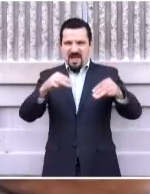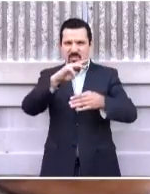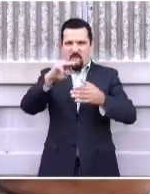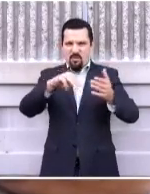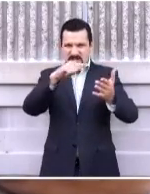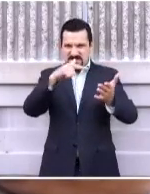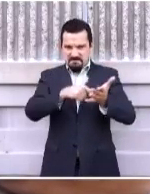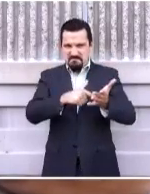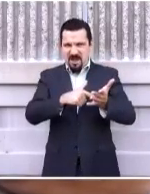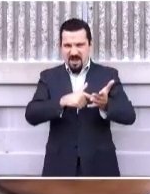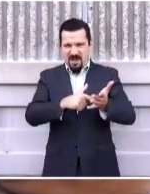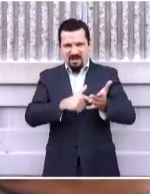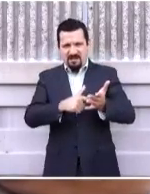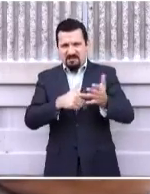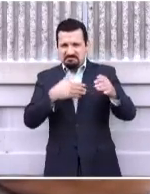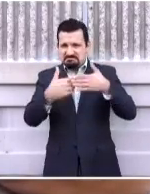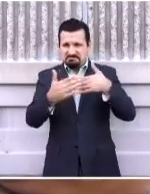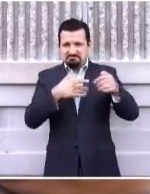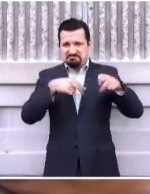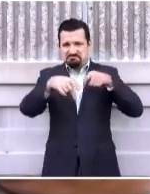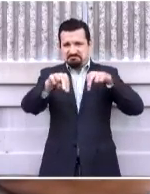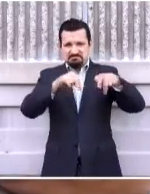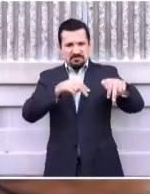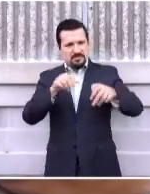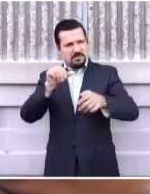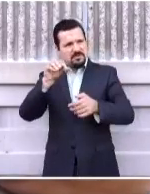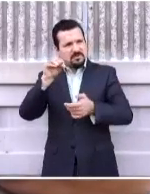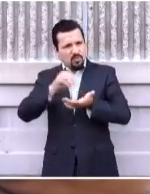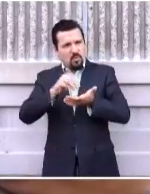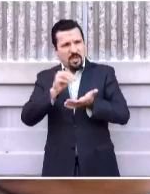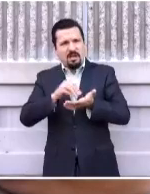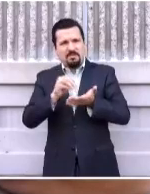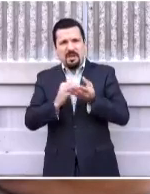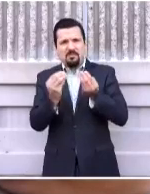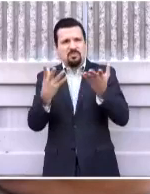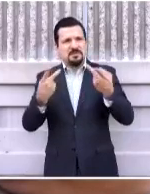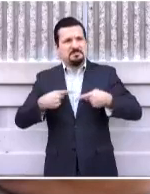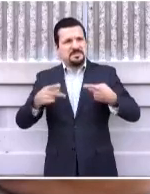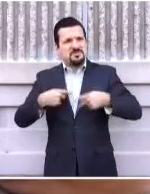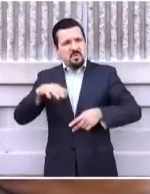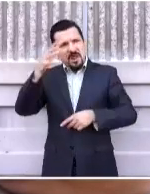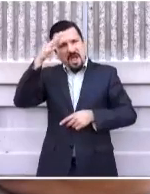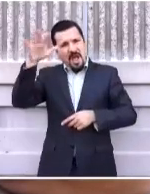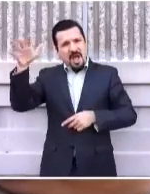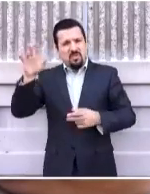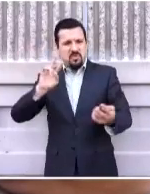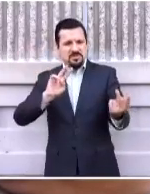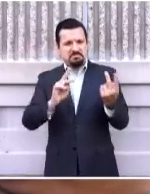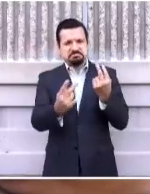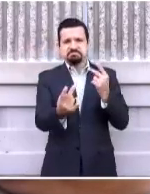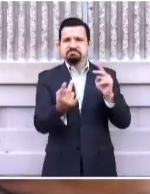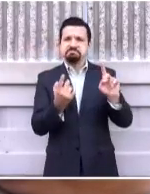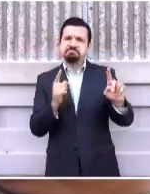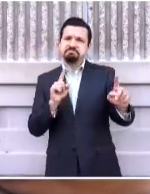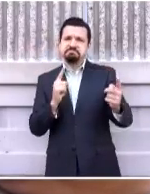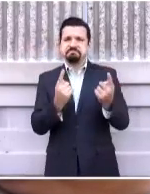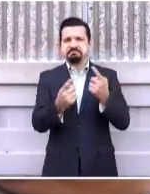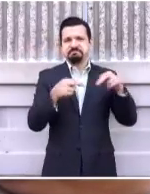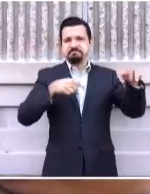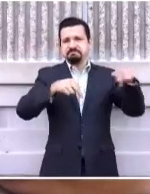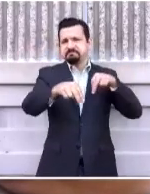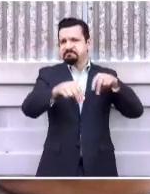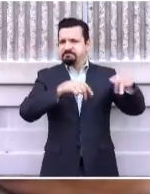adulta y es un grupo poblacional difícil de cambiar costumbres. ¿No se tiene pensado instalar un módulo